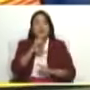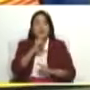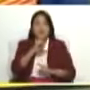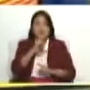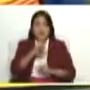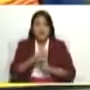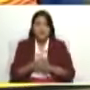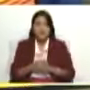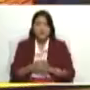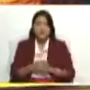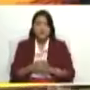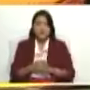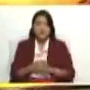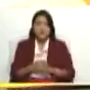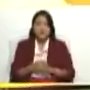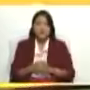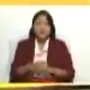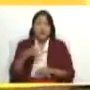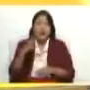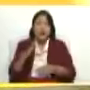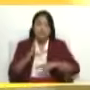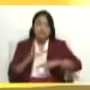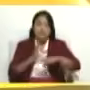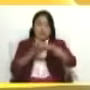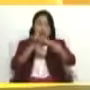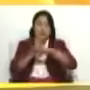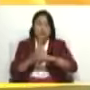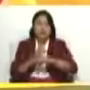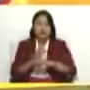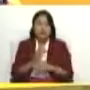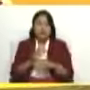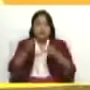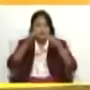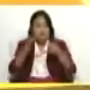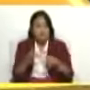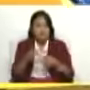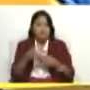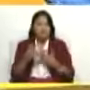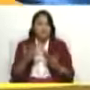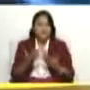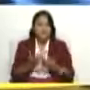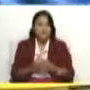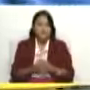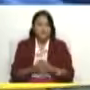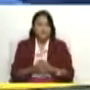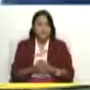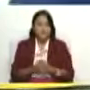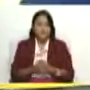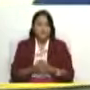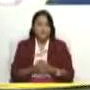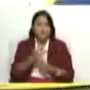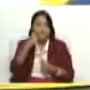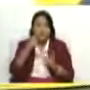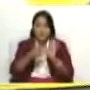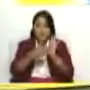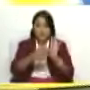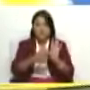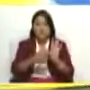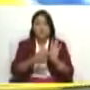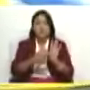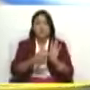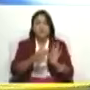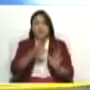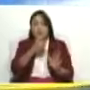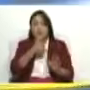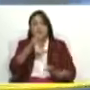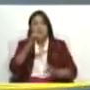A obstáculos gigantes superiores Cuántas veces tien que enfrentar uno injusticias